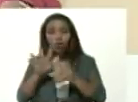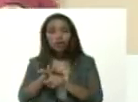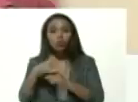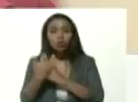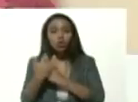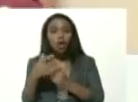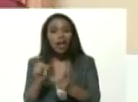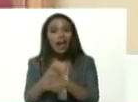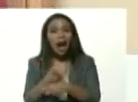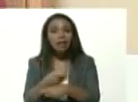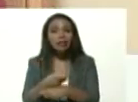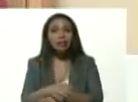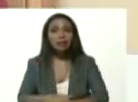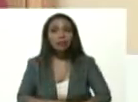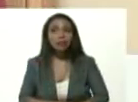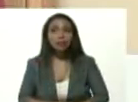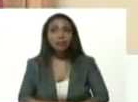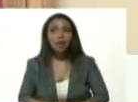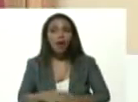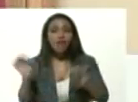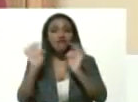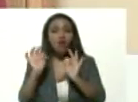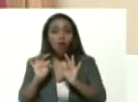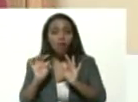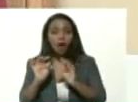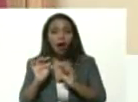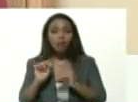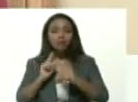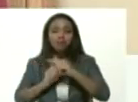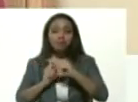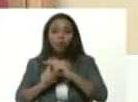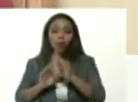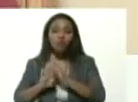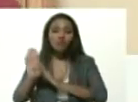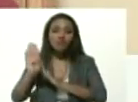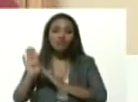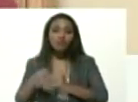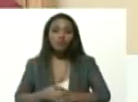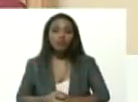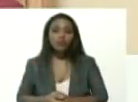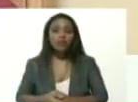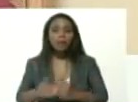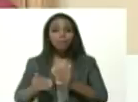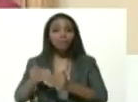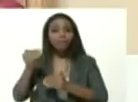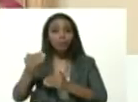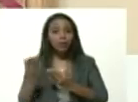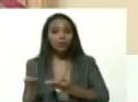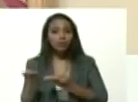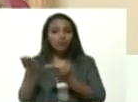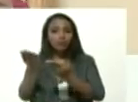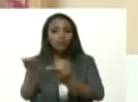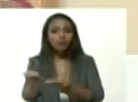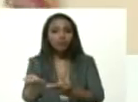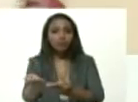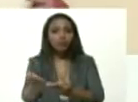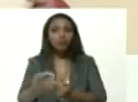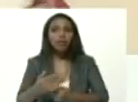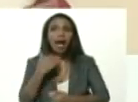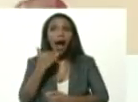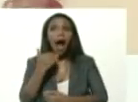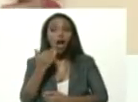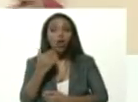cáncer de manera favorable. Y después él nos regala algo